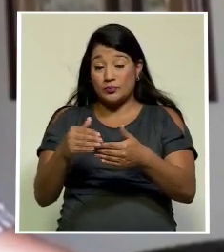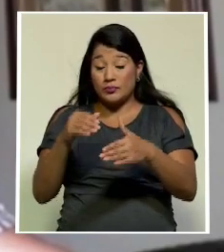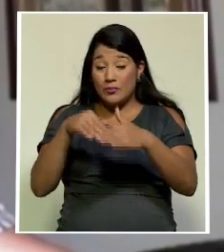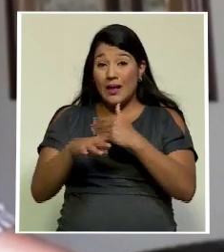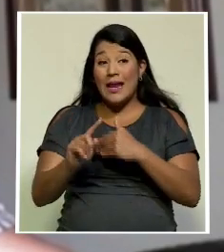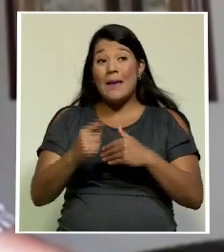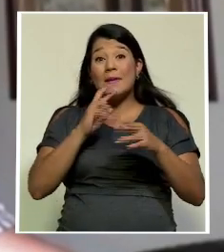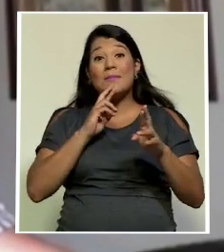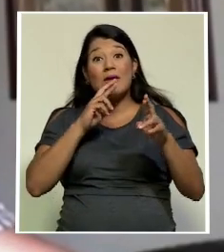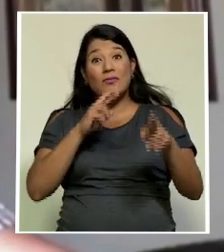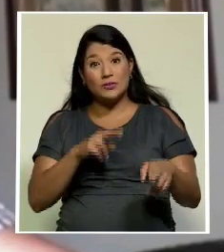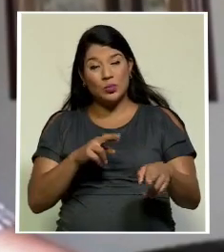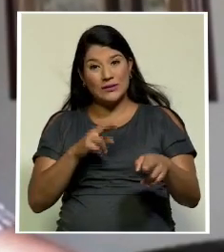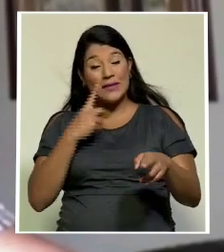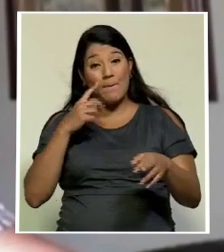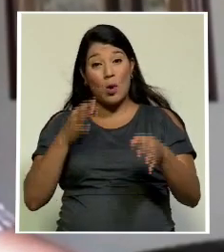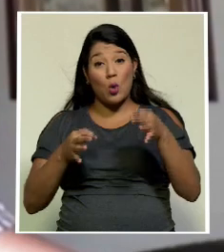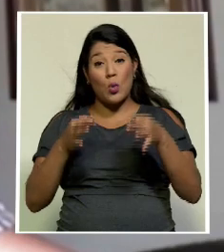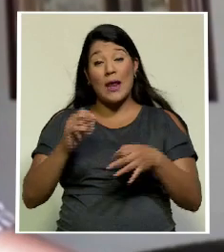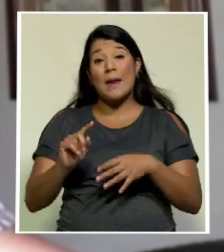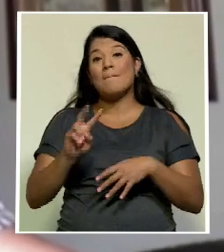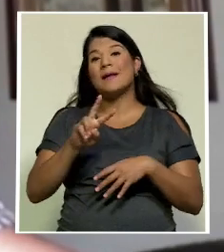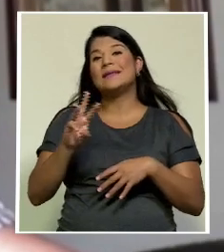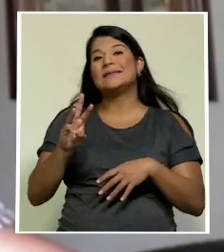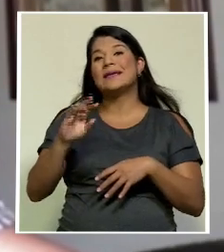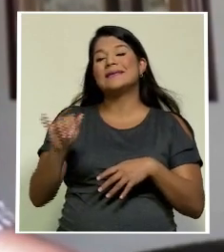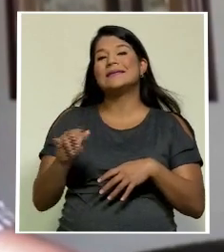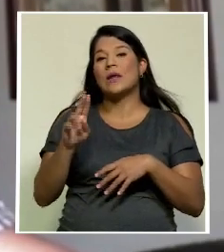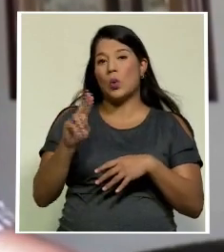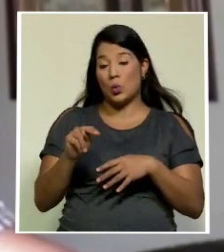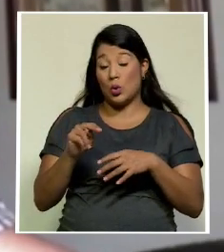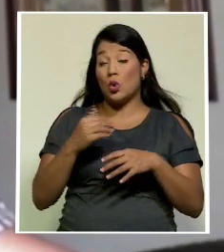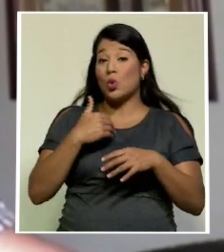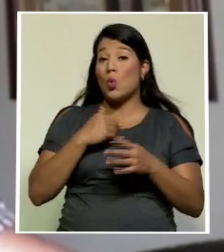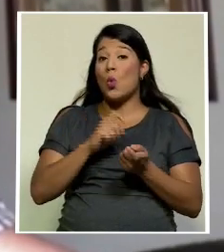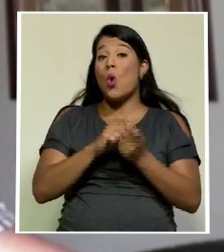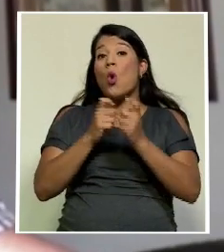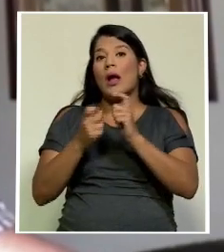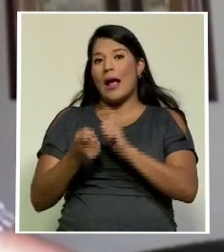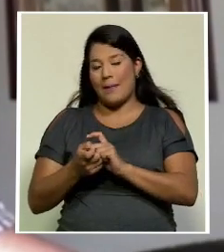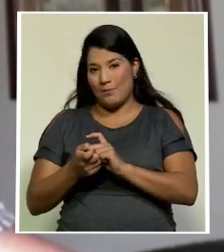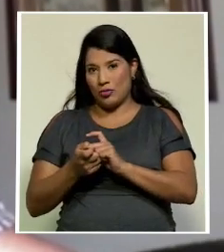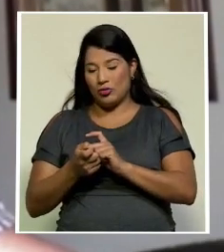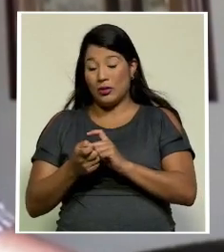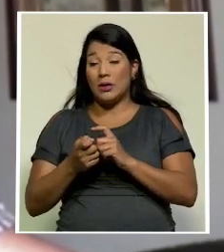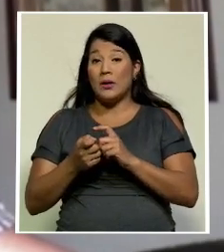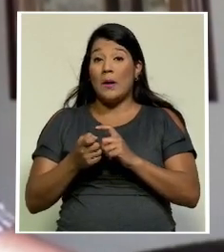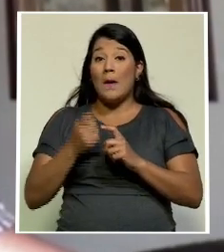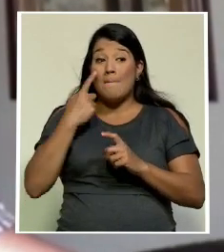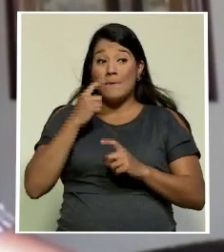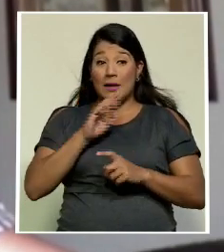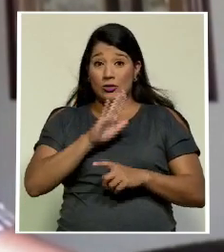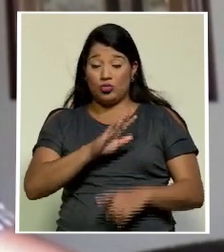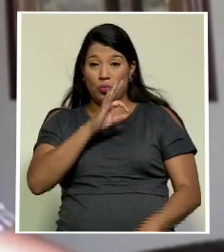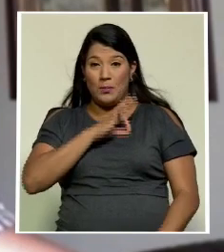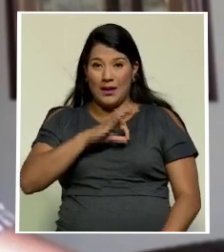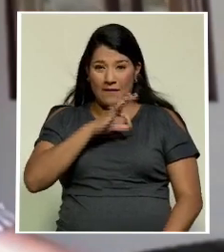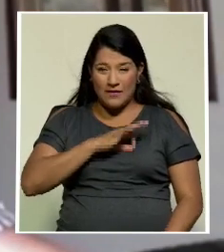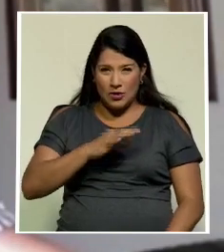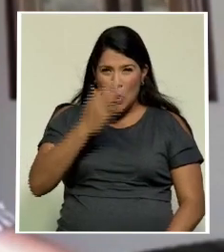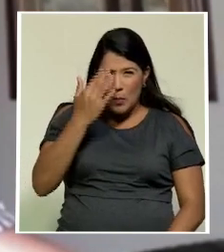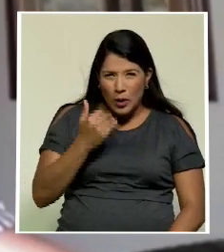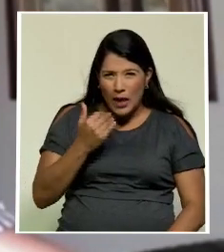26 de junio, habían variado a su favor. Y esto básicamente porque algunos de los hechos que se le atribuían a ella como delito han sido